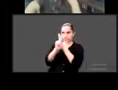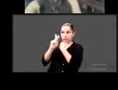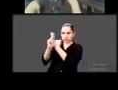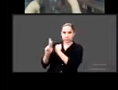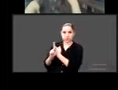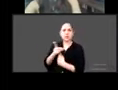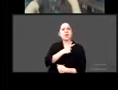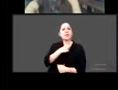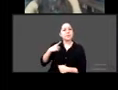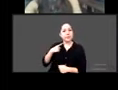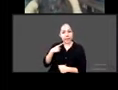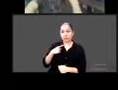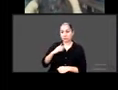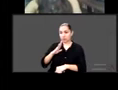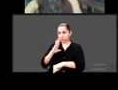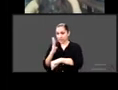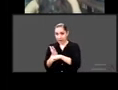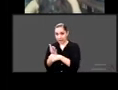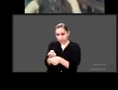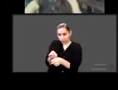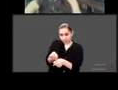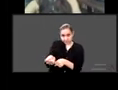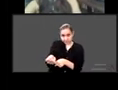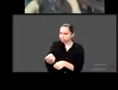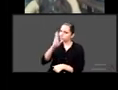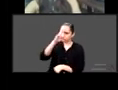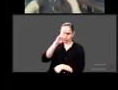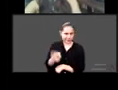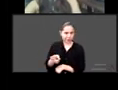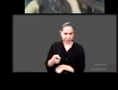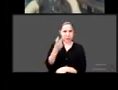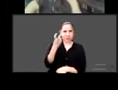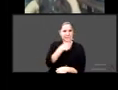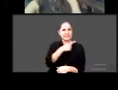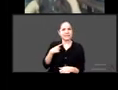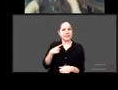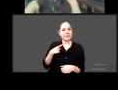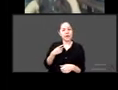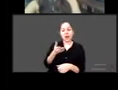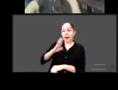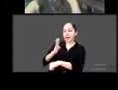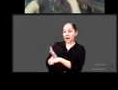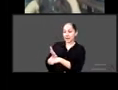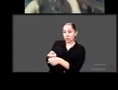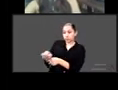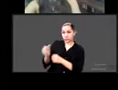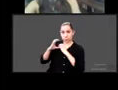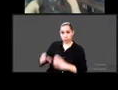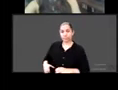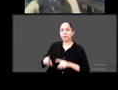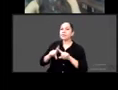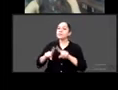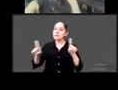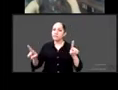corporal, trabajándolo de una manera diferencial a el maltrato infantil, el cual es